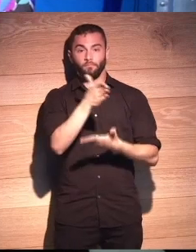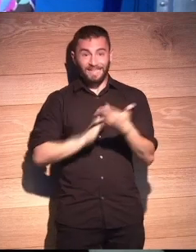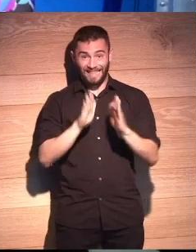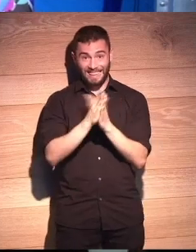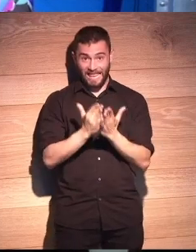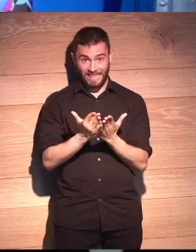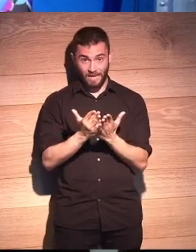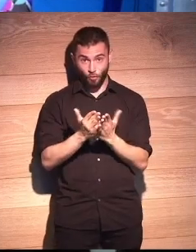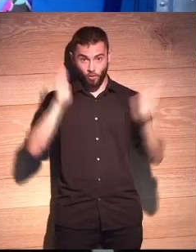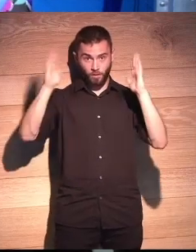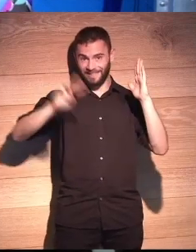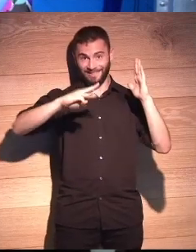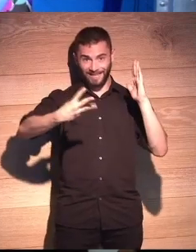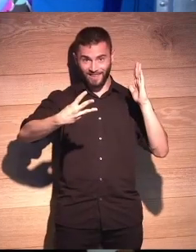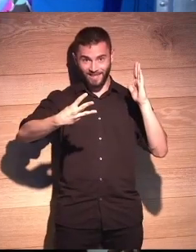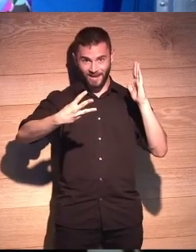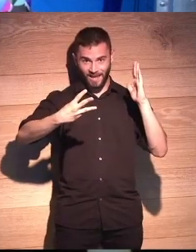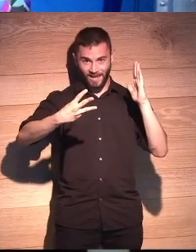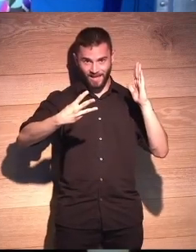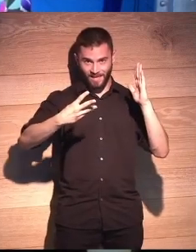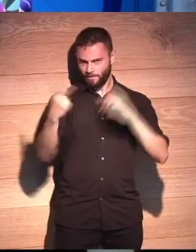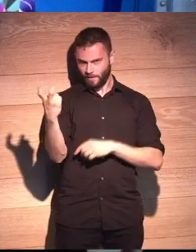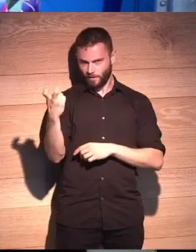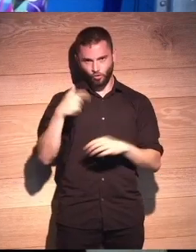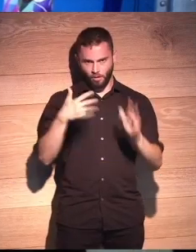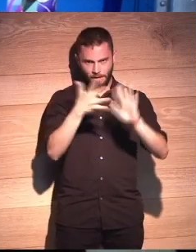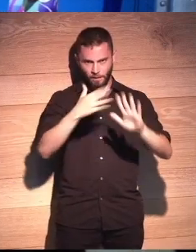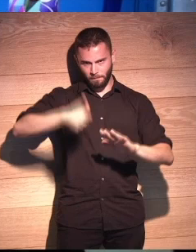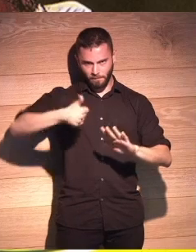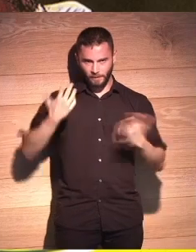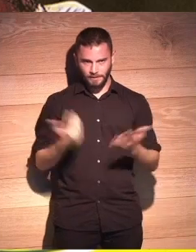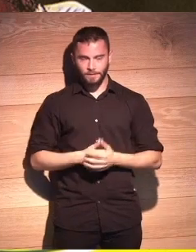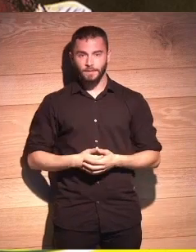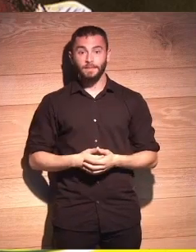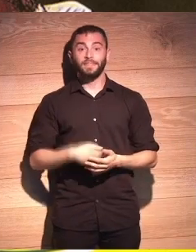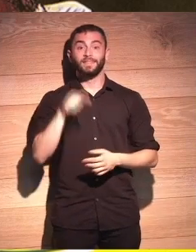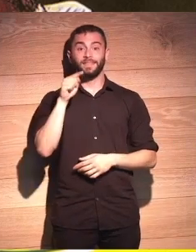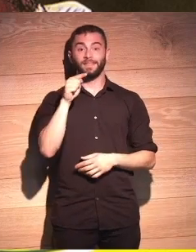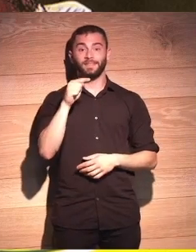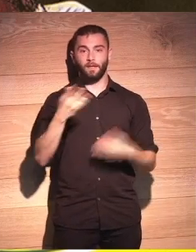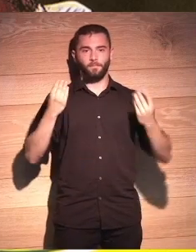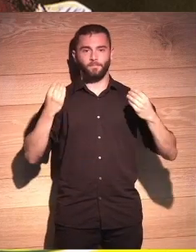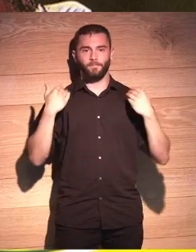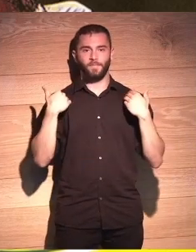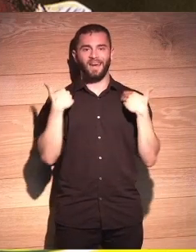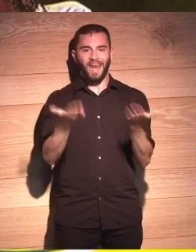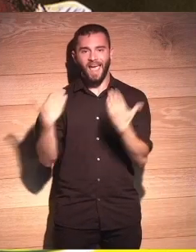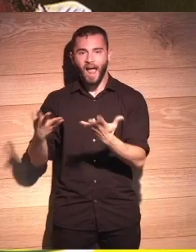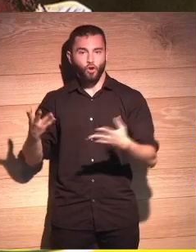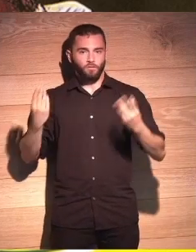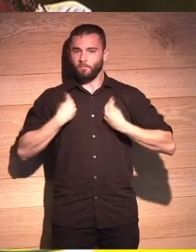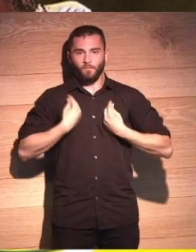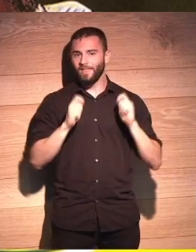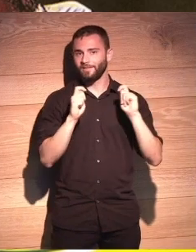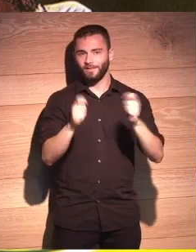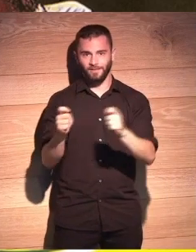libro, que es la tercera, solo nos faltan dos, no os preocupéis que voy a ir más rápido. Esta, regalos que te da la vida, fui a ver